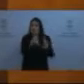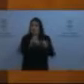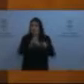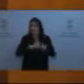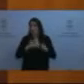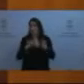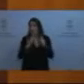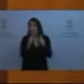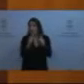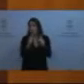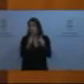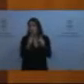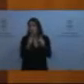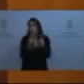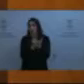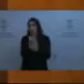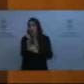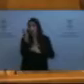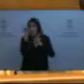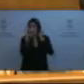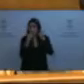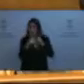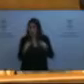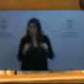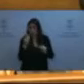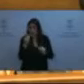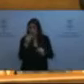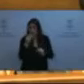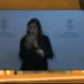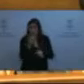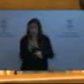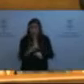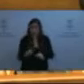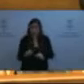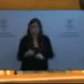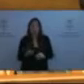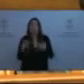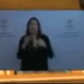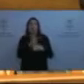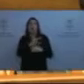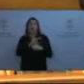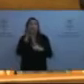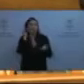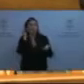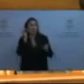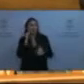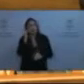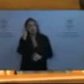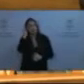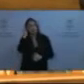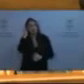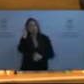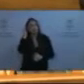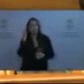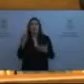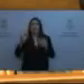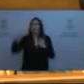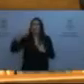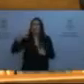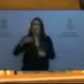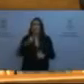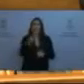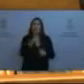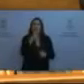sector agroganadero asturiano. Gracias, señor Benta. Señora consejera, tiene la palabra. Gracias, señor presidente.